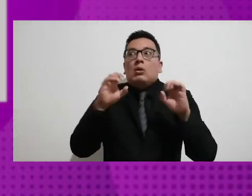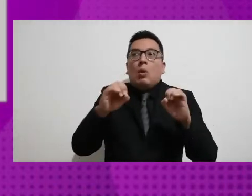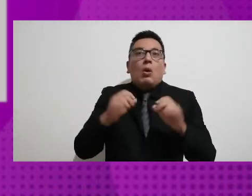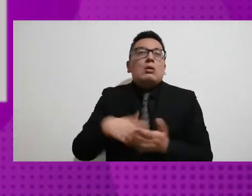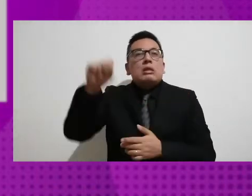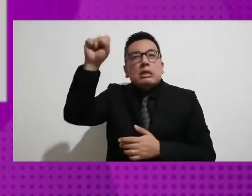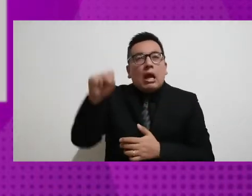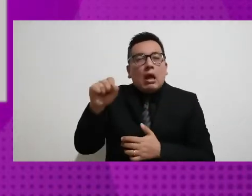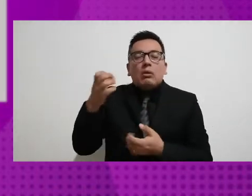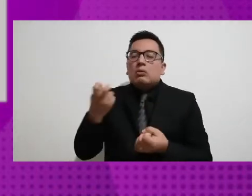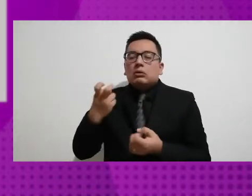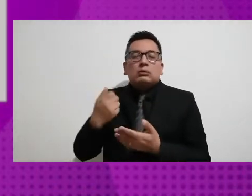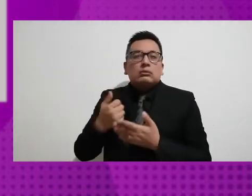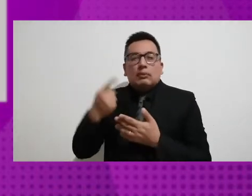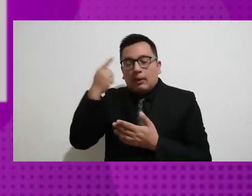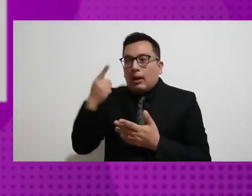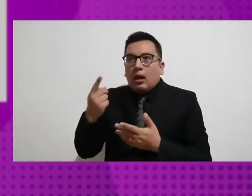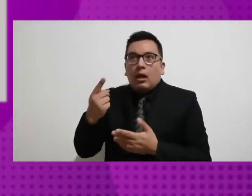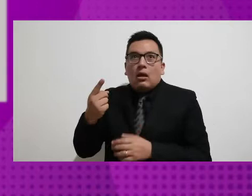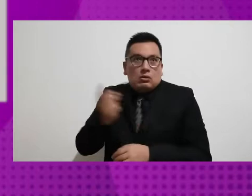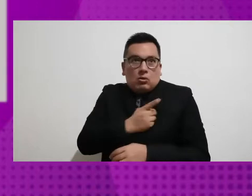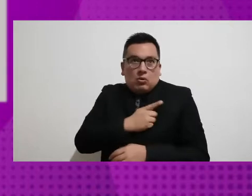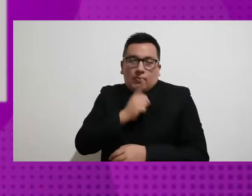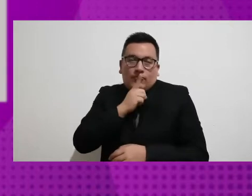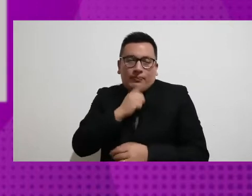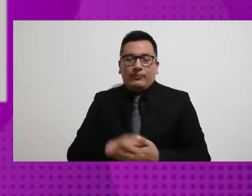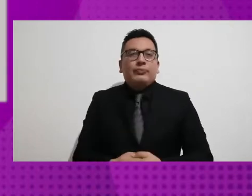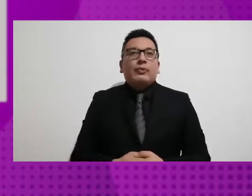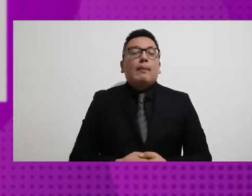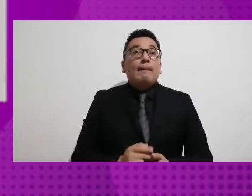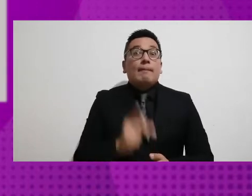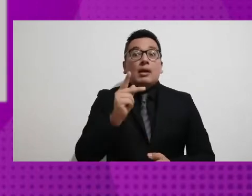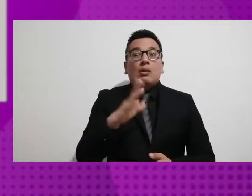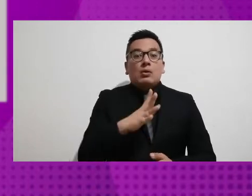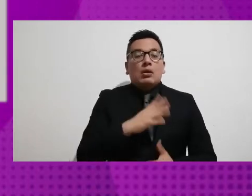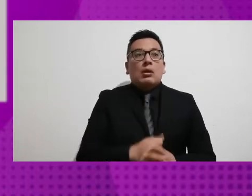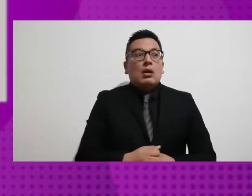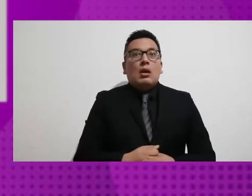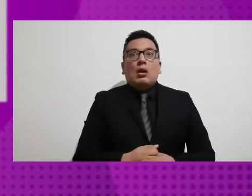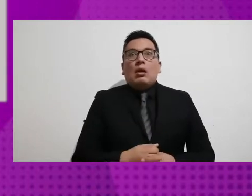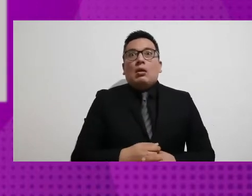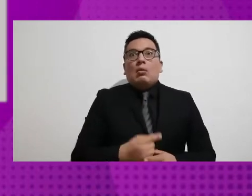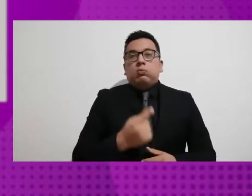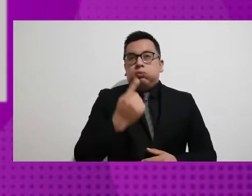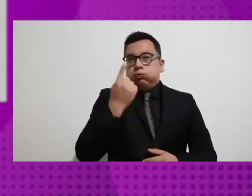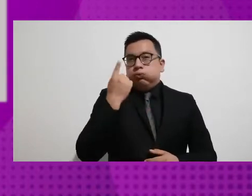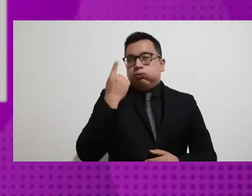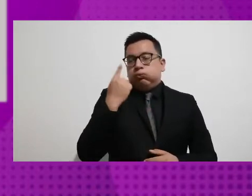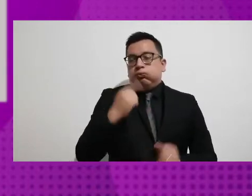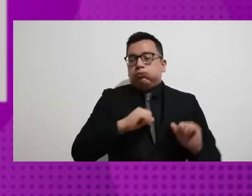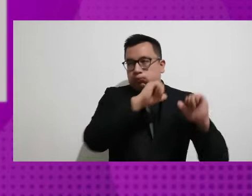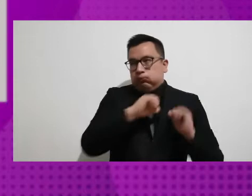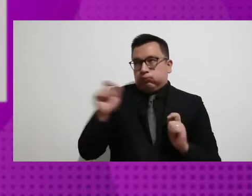de esa manera crean un órgano superior a la que le ceden parte de su